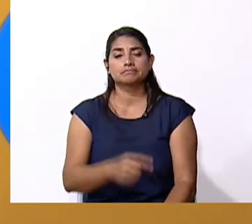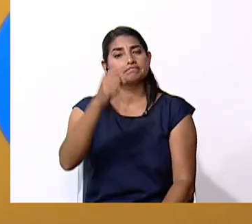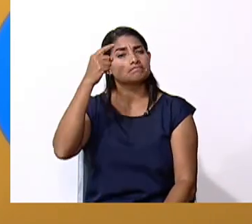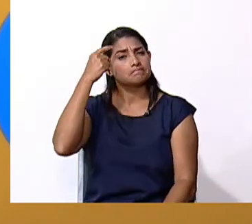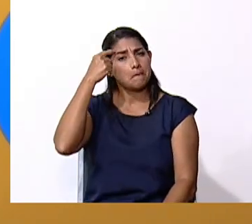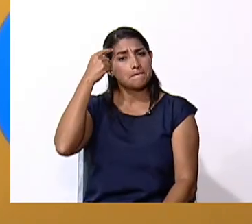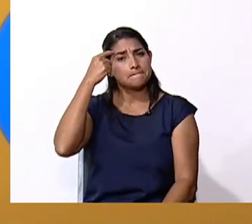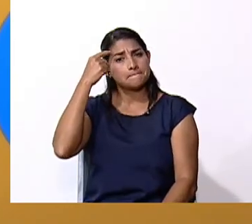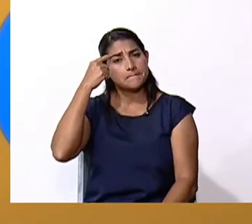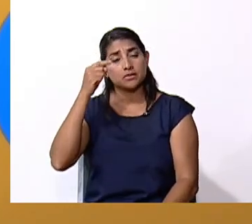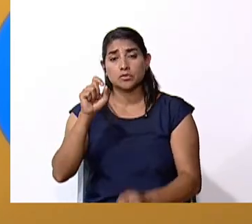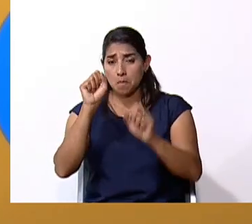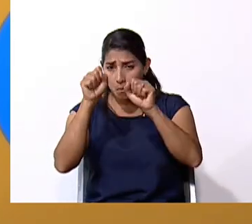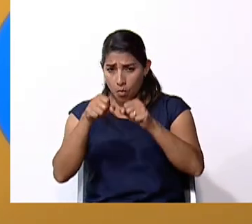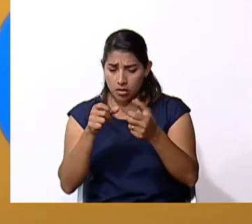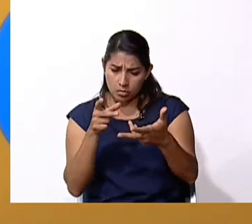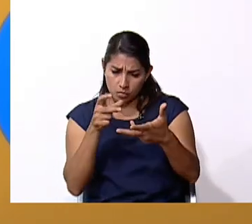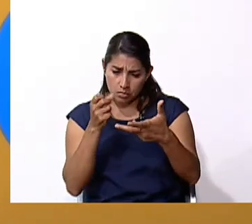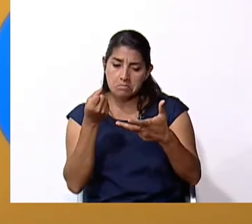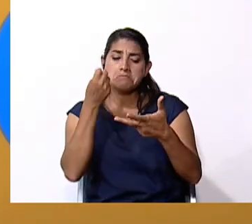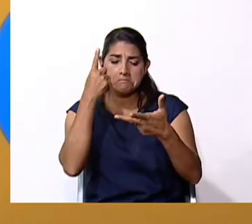¿Piensan que las pueden interpretar?